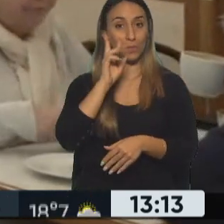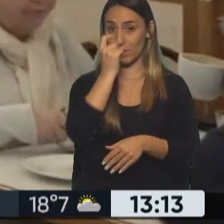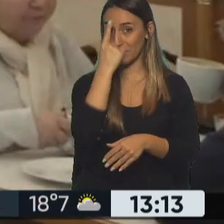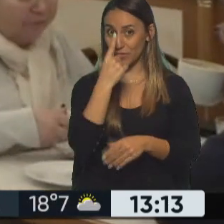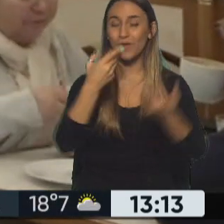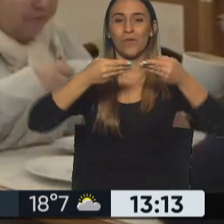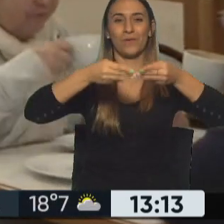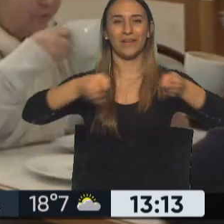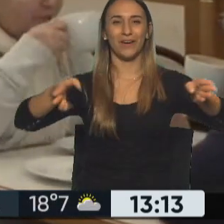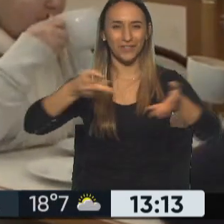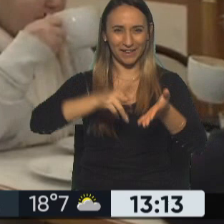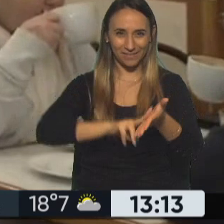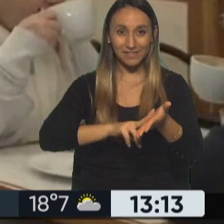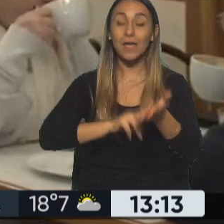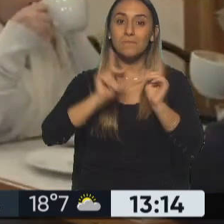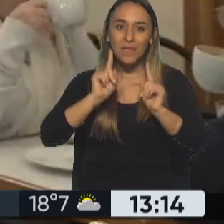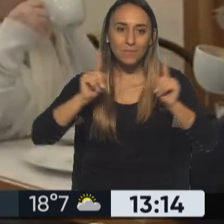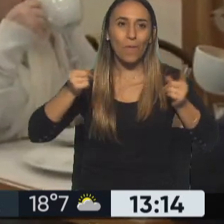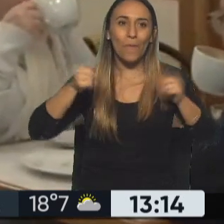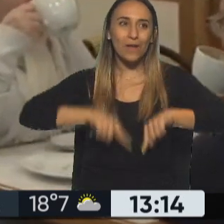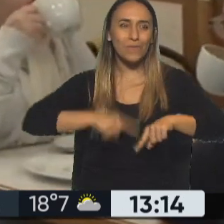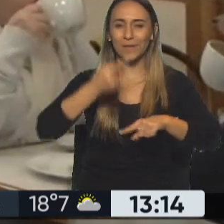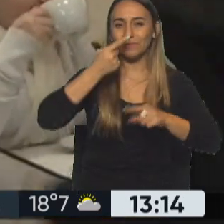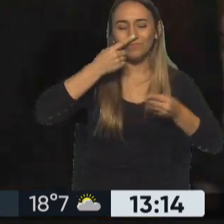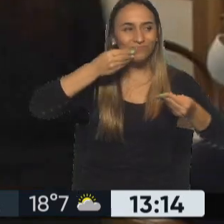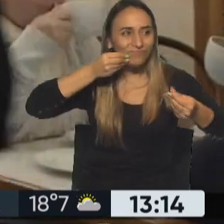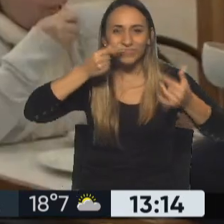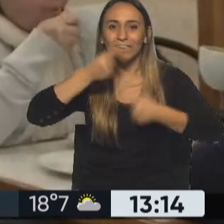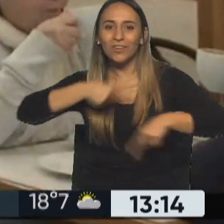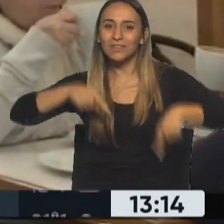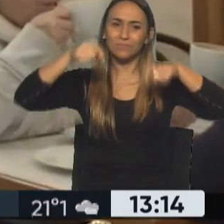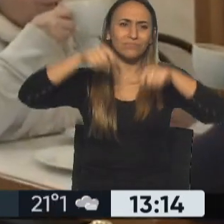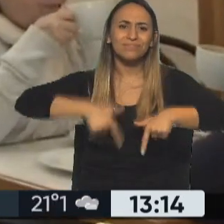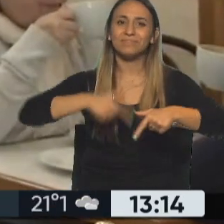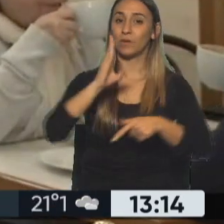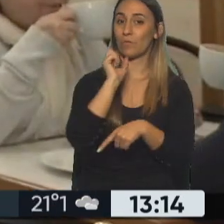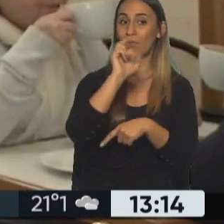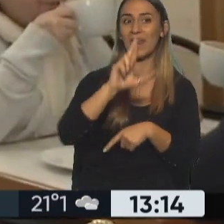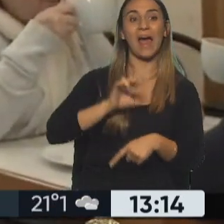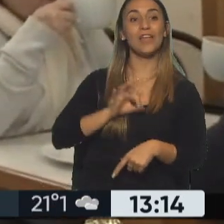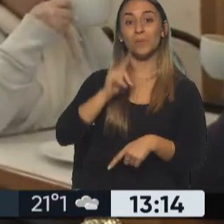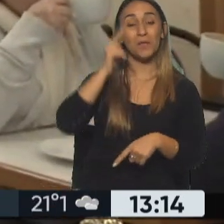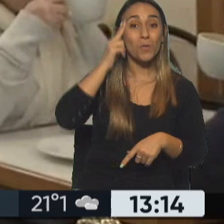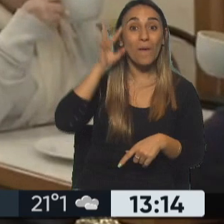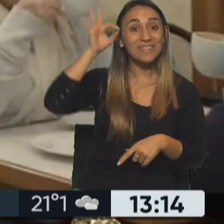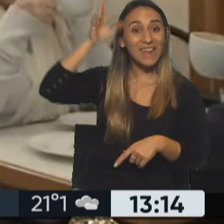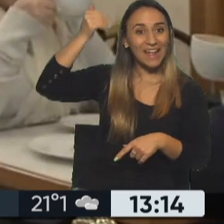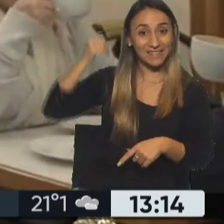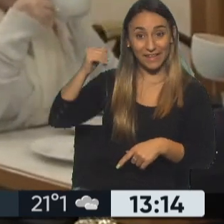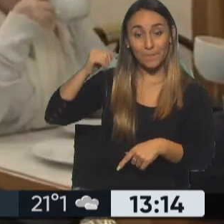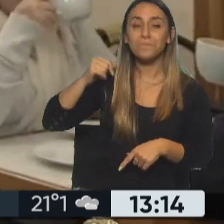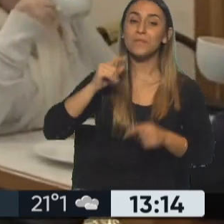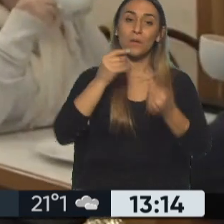abrirlas trayendo nuevamente la mística y la originalidad de lo que fue este bar en los años 30 es visitado por